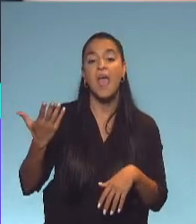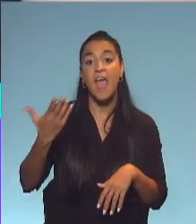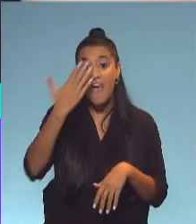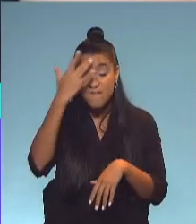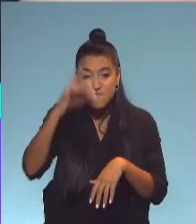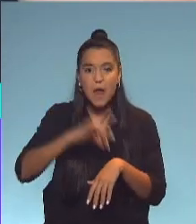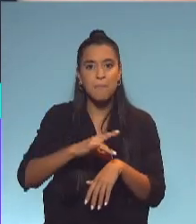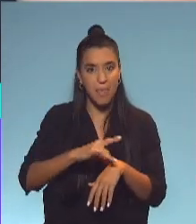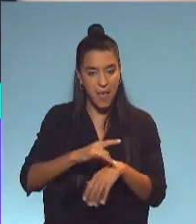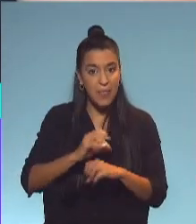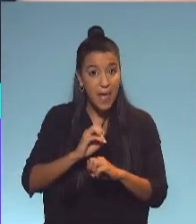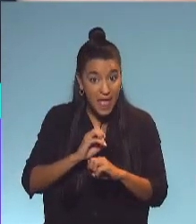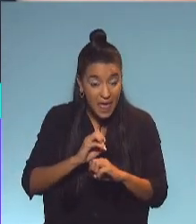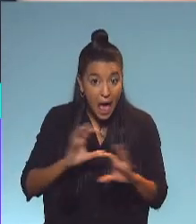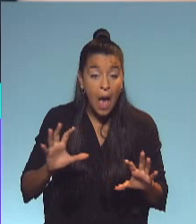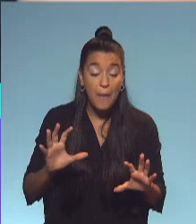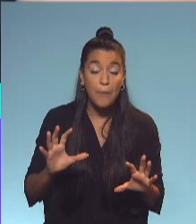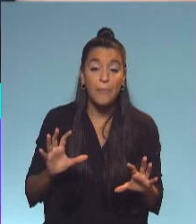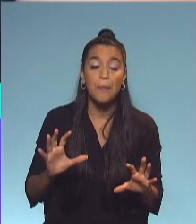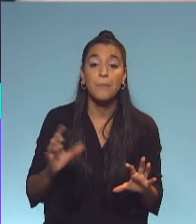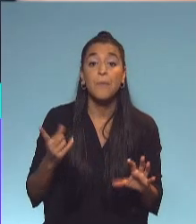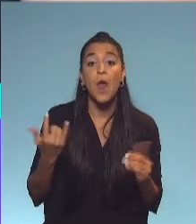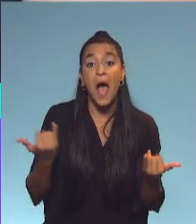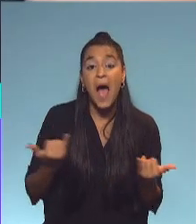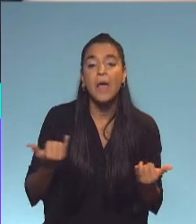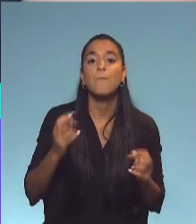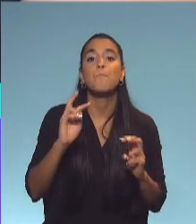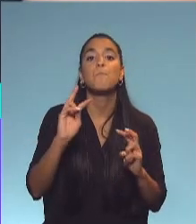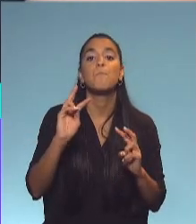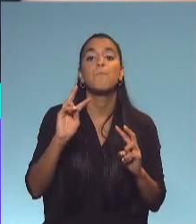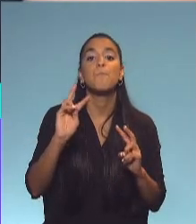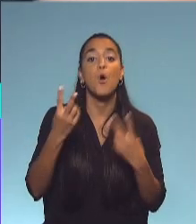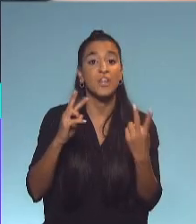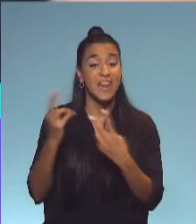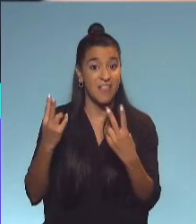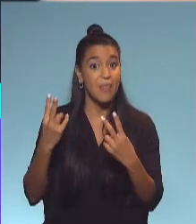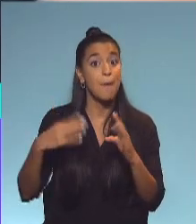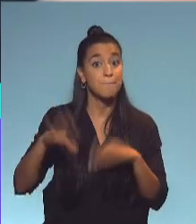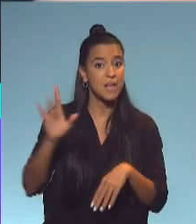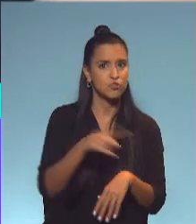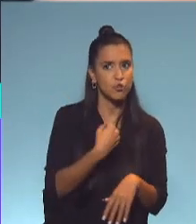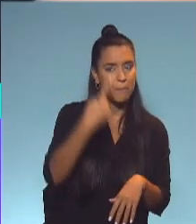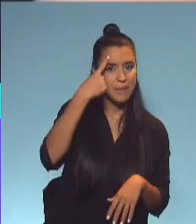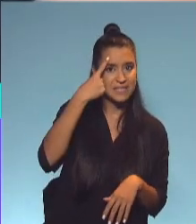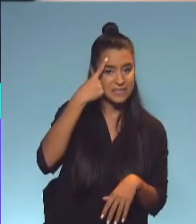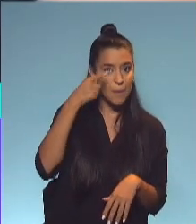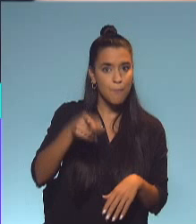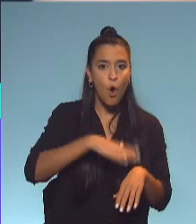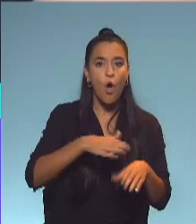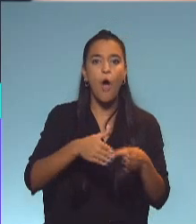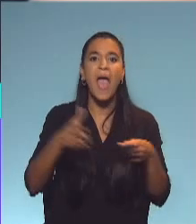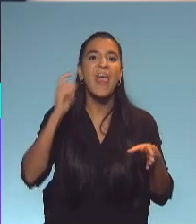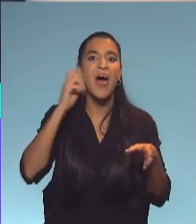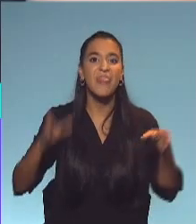un poco más agresiva y hay una mortalidad mayor de la que nosotros esperamos tal vez para ese rango de